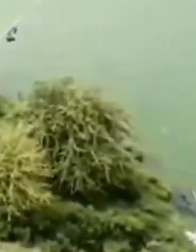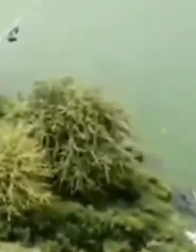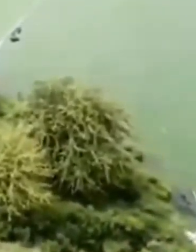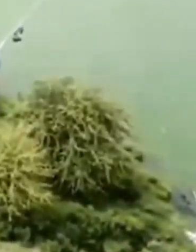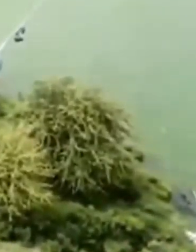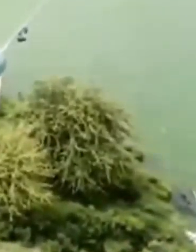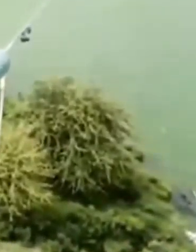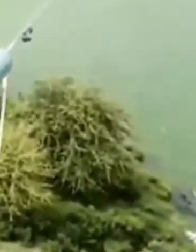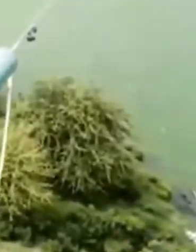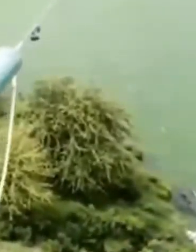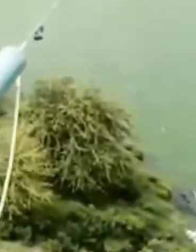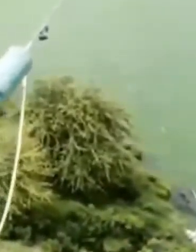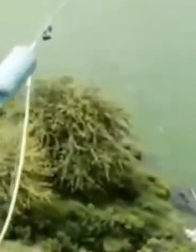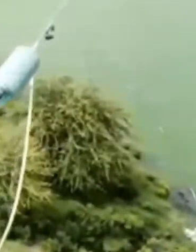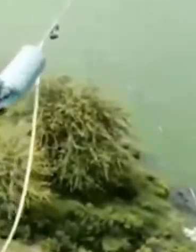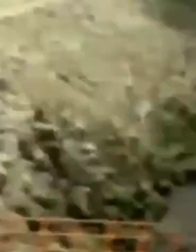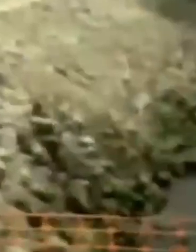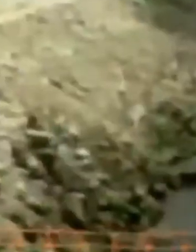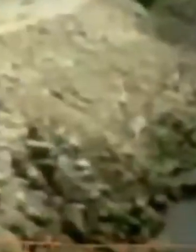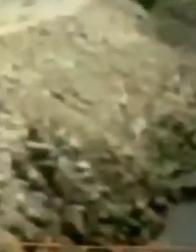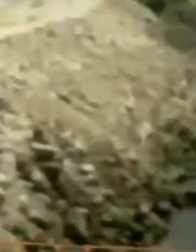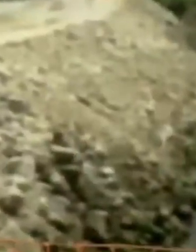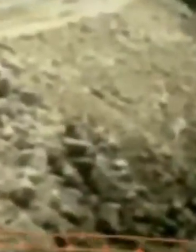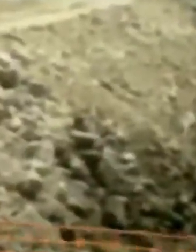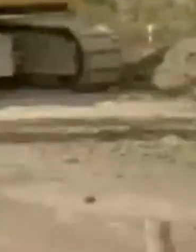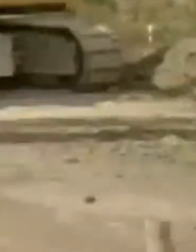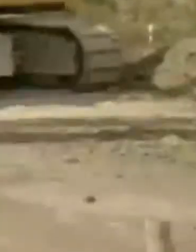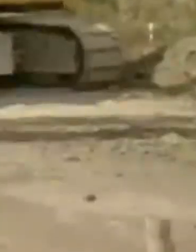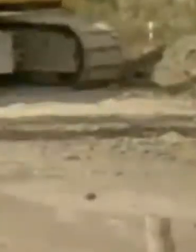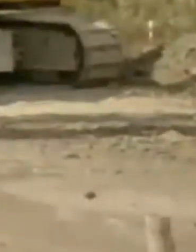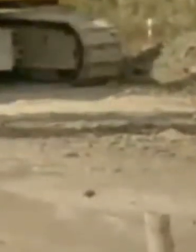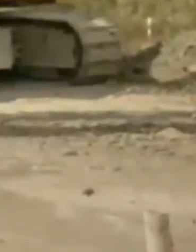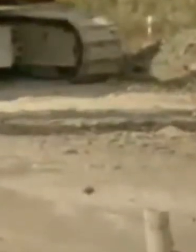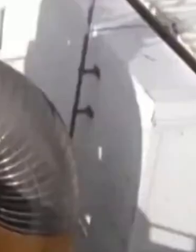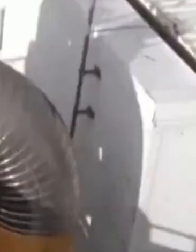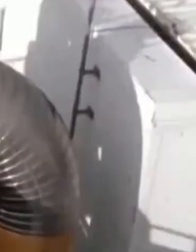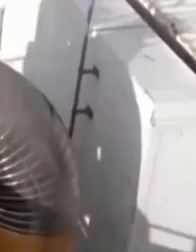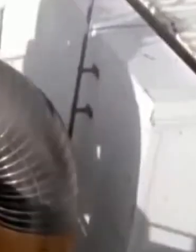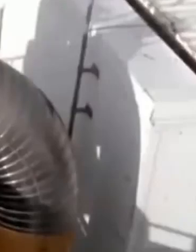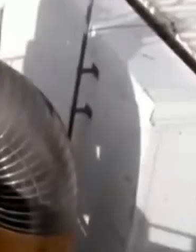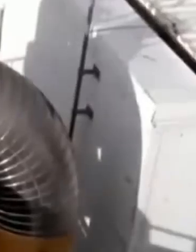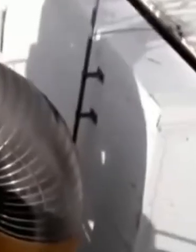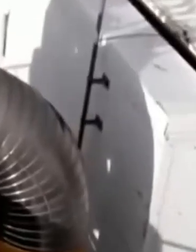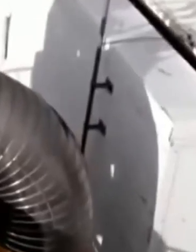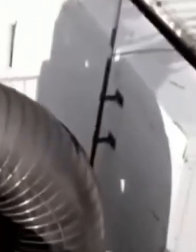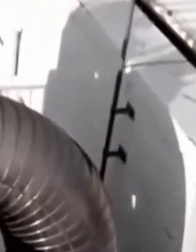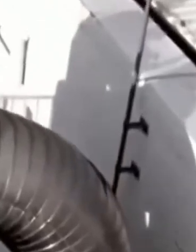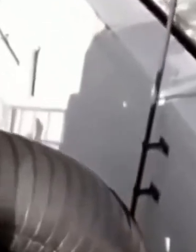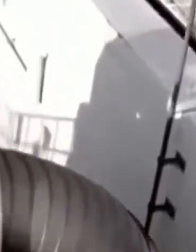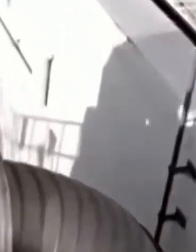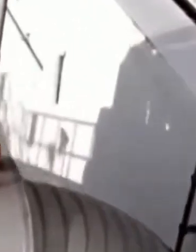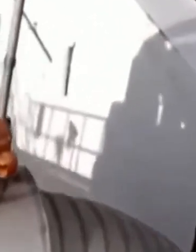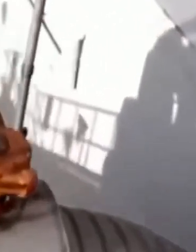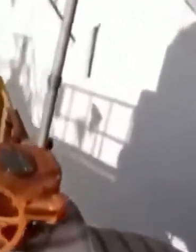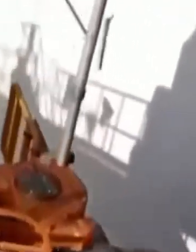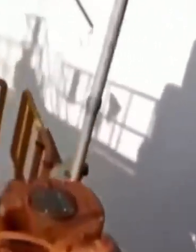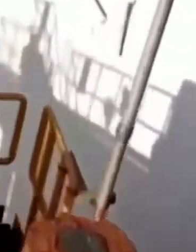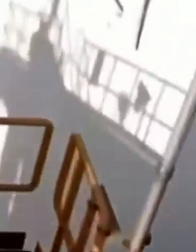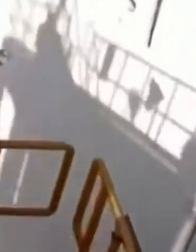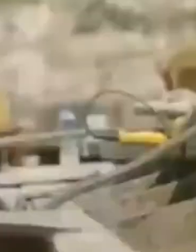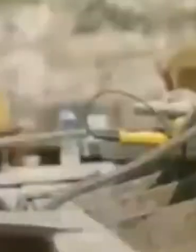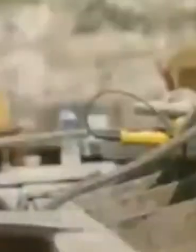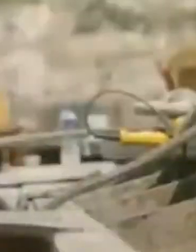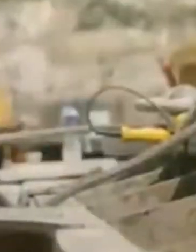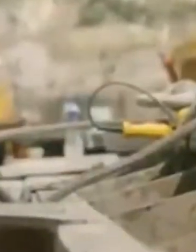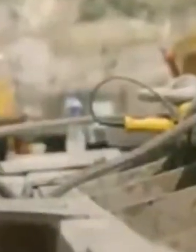de la Comisión Federal de Electricidad. Esto no hubiera sido posible sin la labor inigualable de los trabajadores de CFE, los mejores del